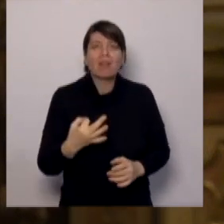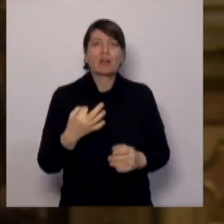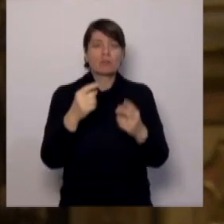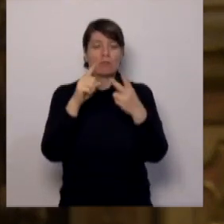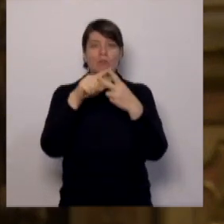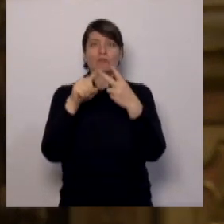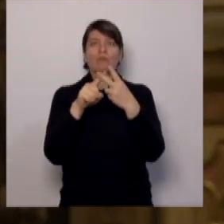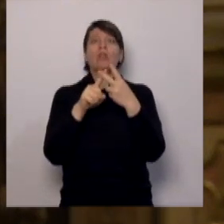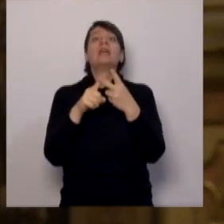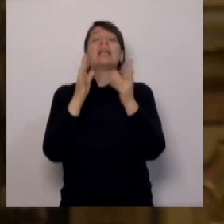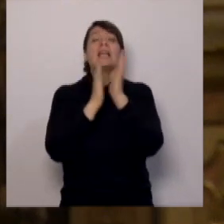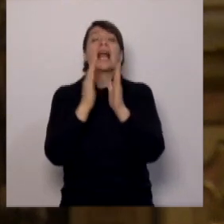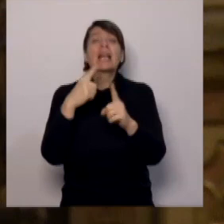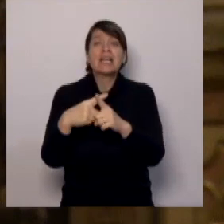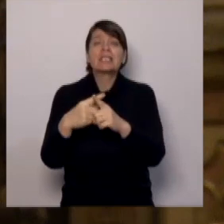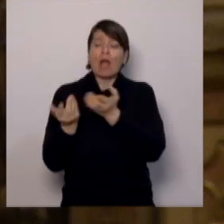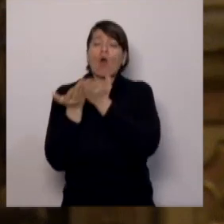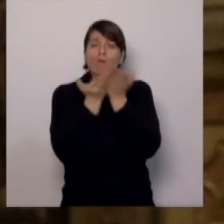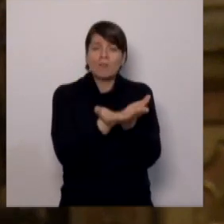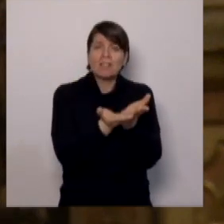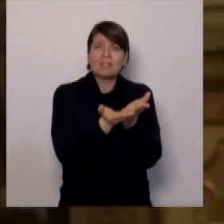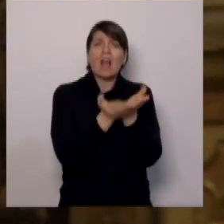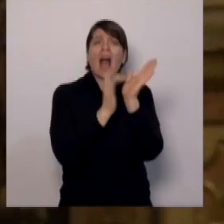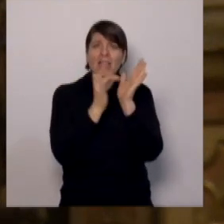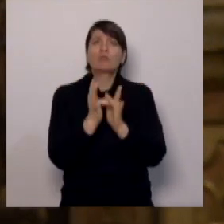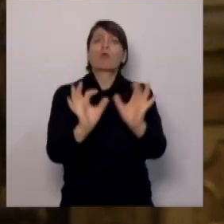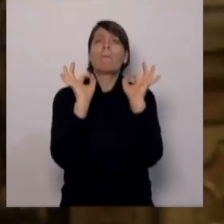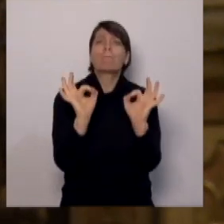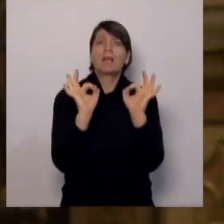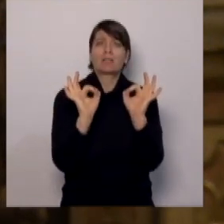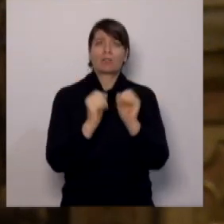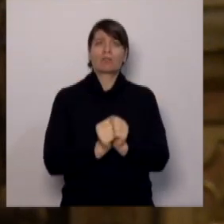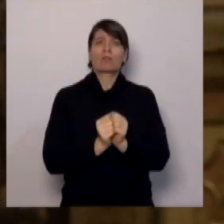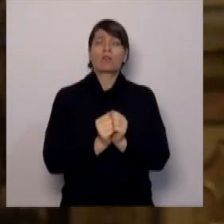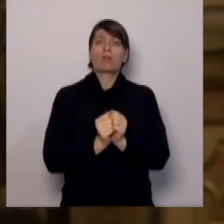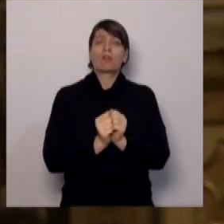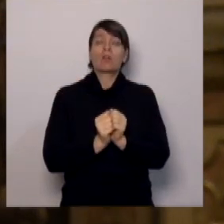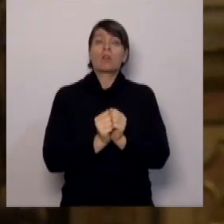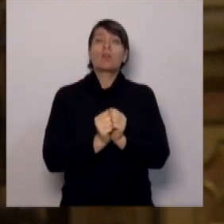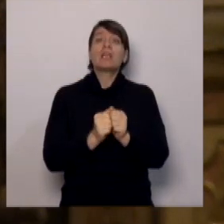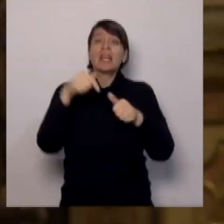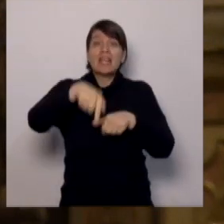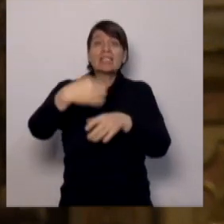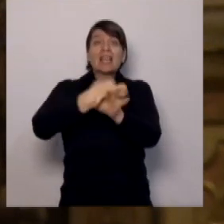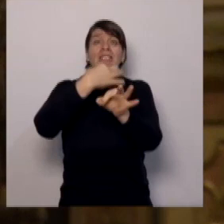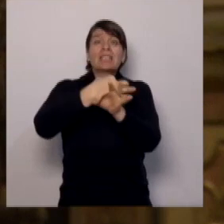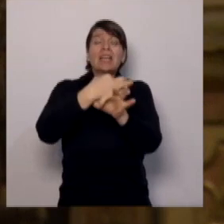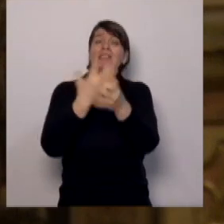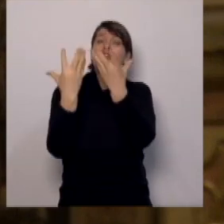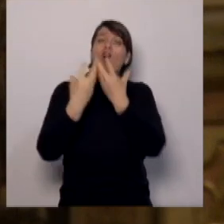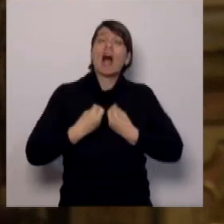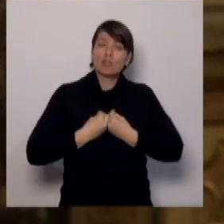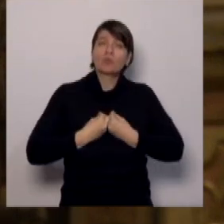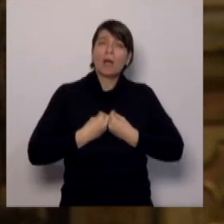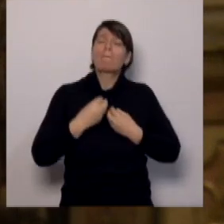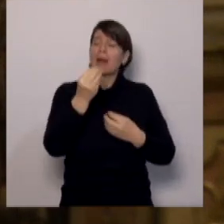verdadero, y la Iglesia ofrece a ese Jesús entero. Y en esa pedagogía nos da